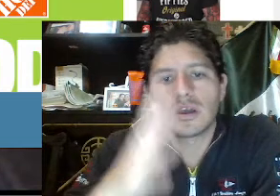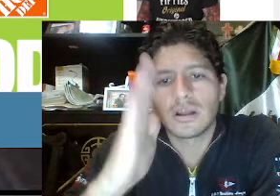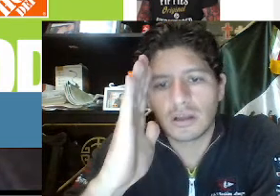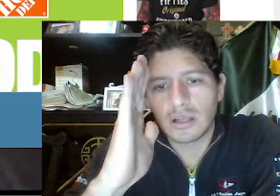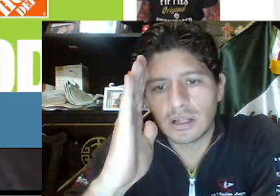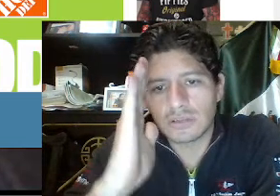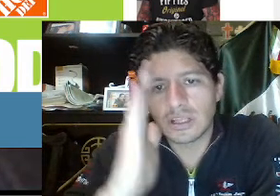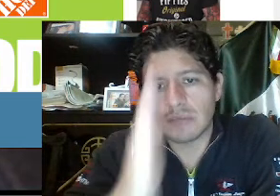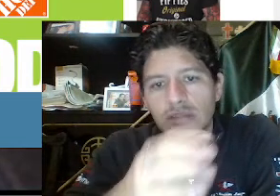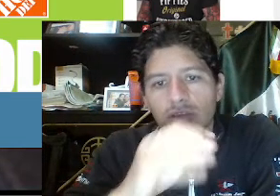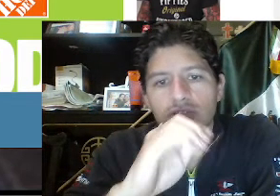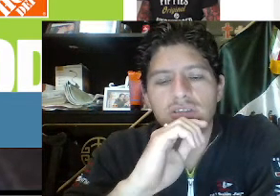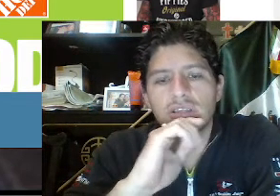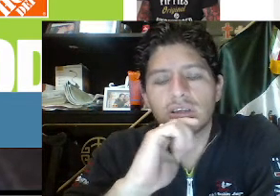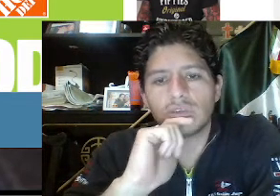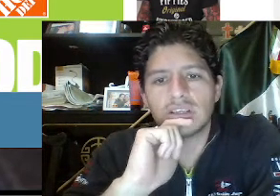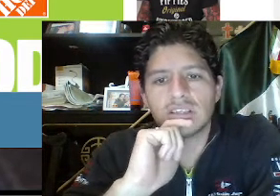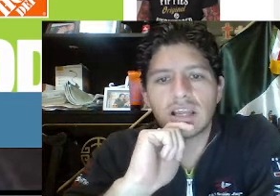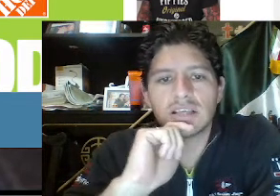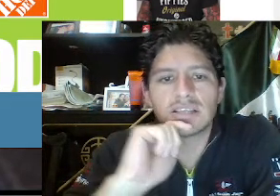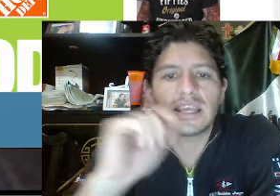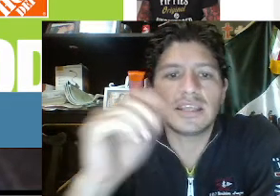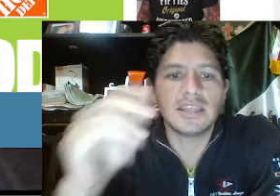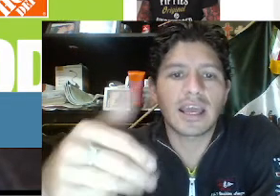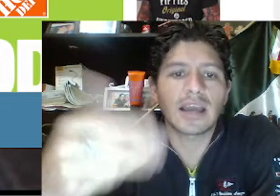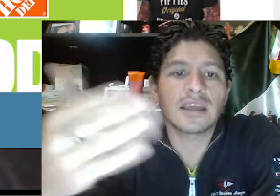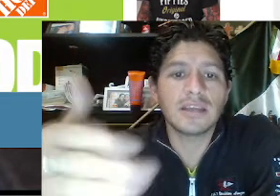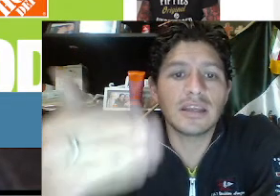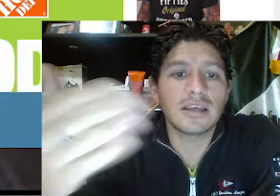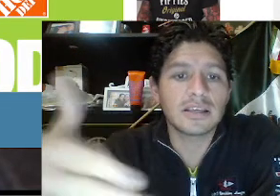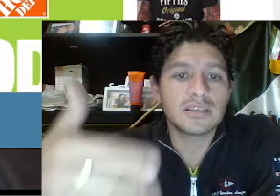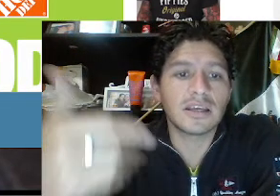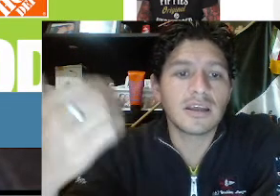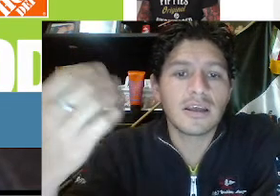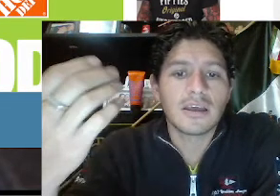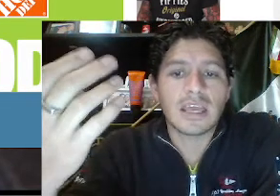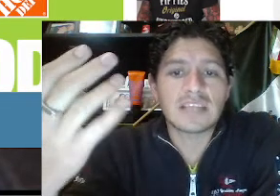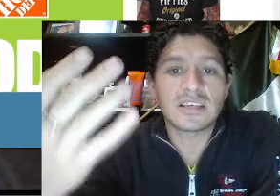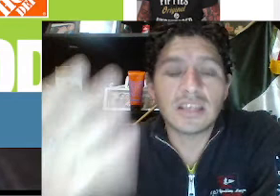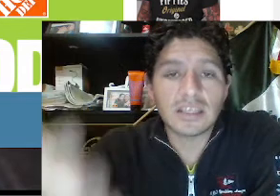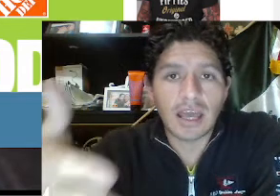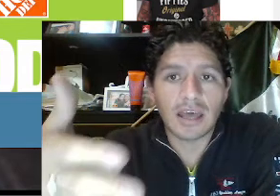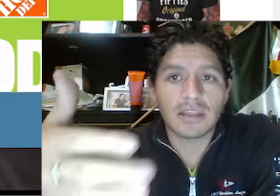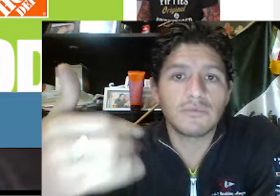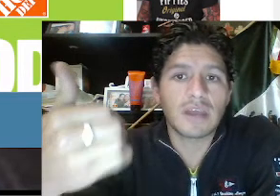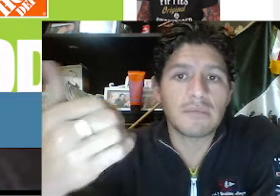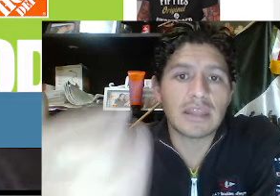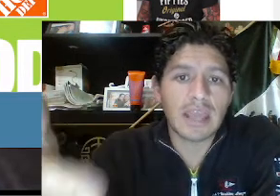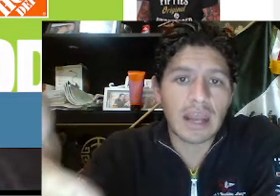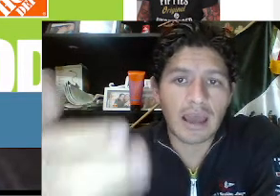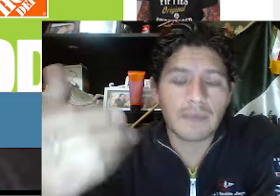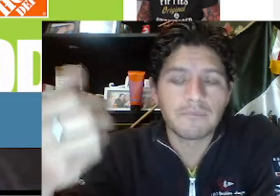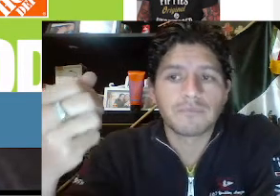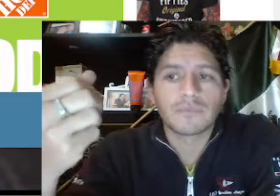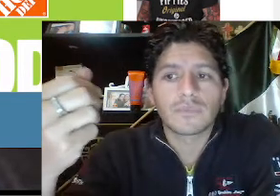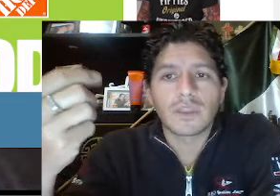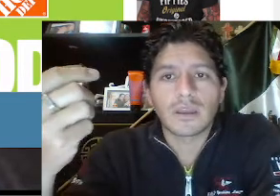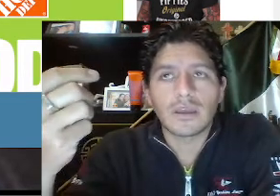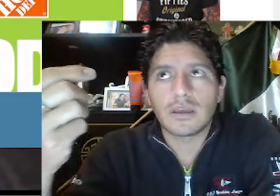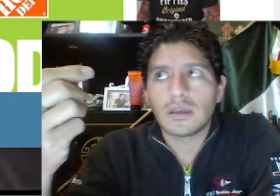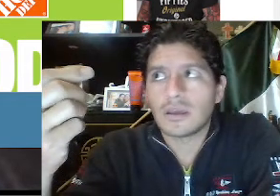mejor los lineamientos judiciales indican que tiene que ser escrita de una manera,